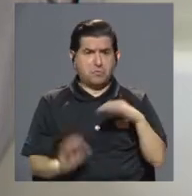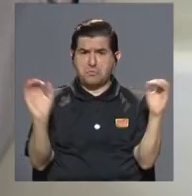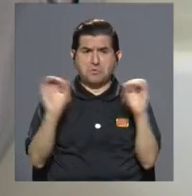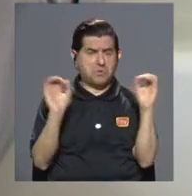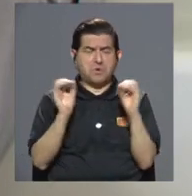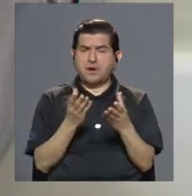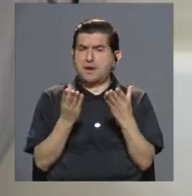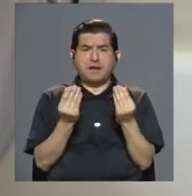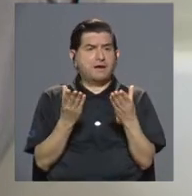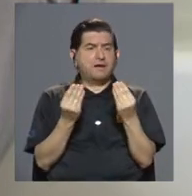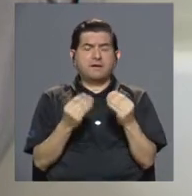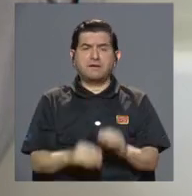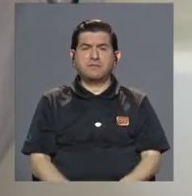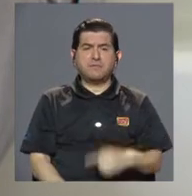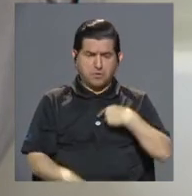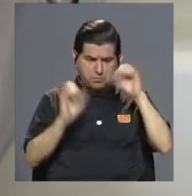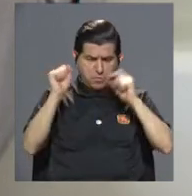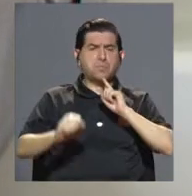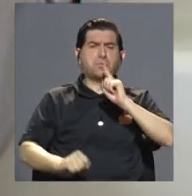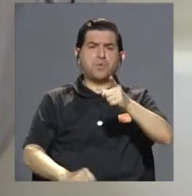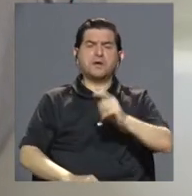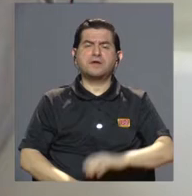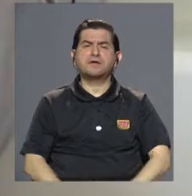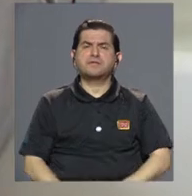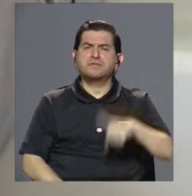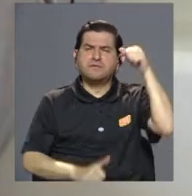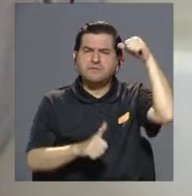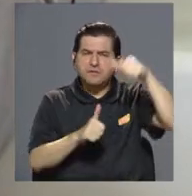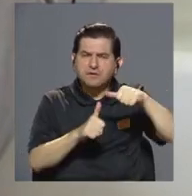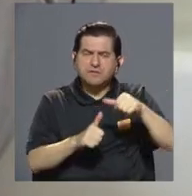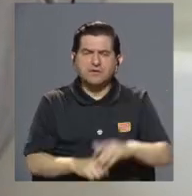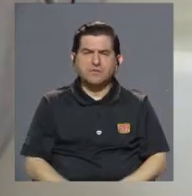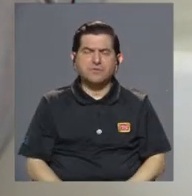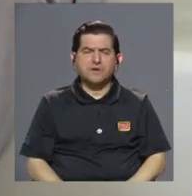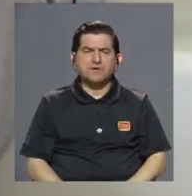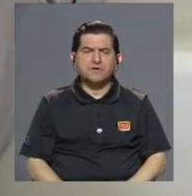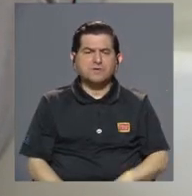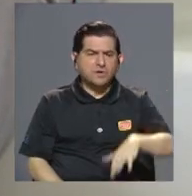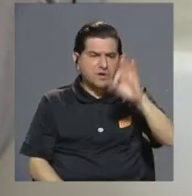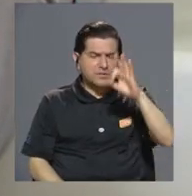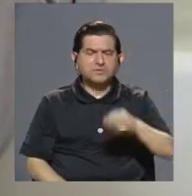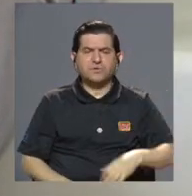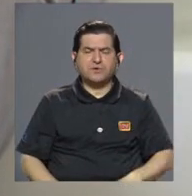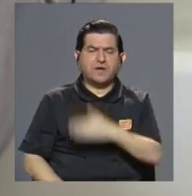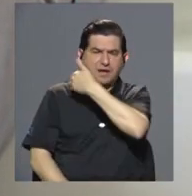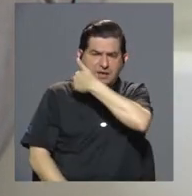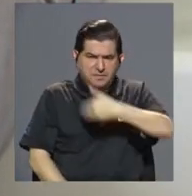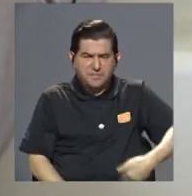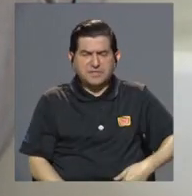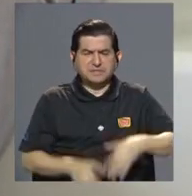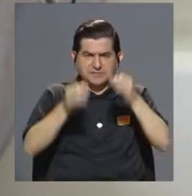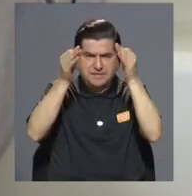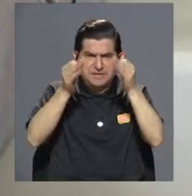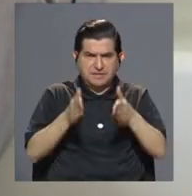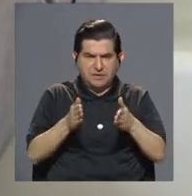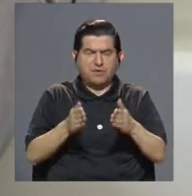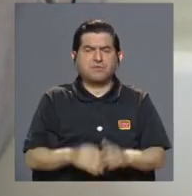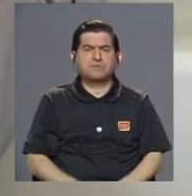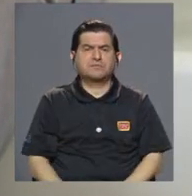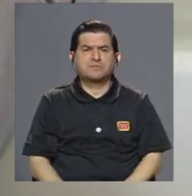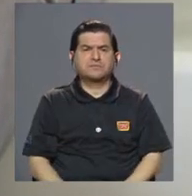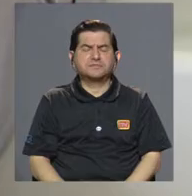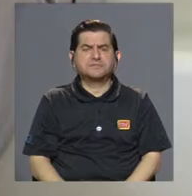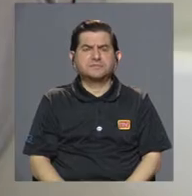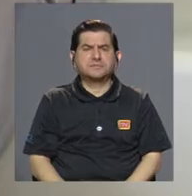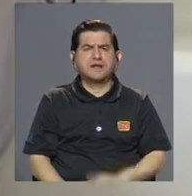que temer, uno lo puede decir. Recuerdo en el marco de la elección del presidente de la Corte en aquel momento, donde usted